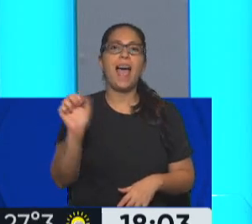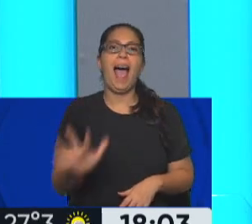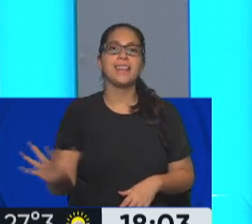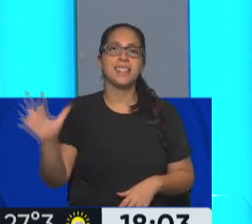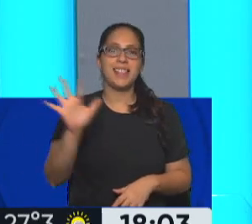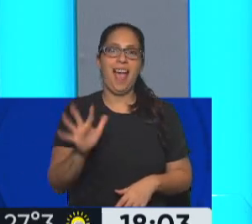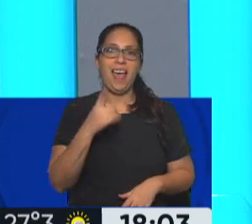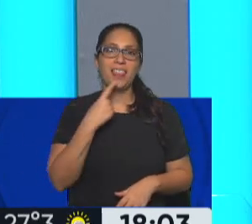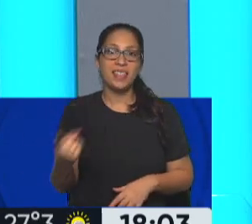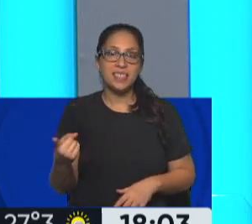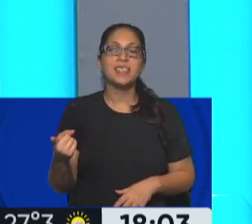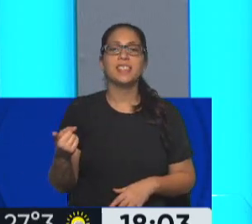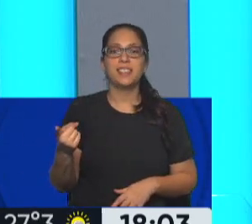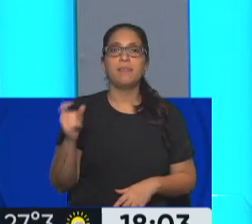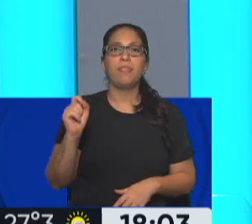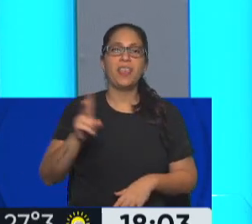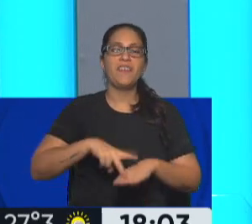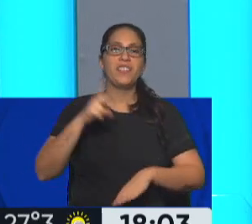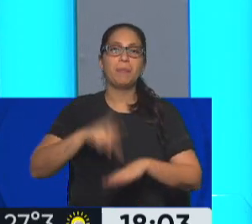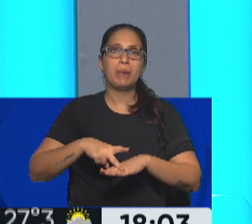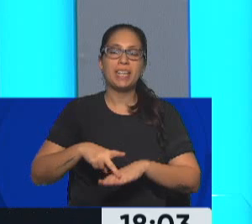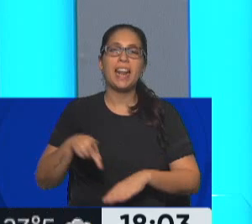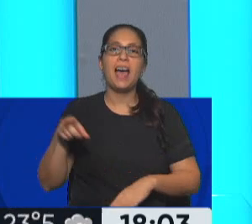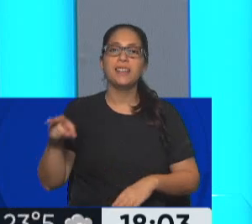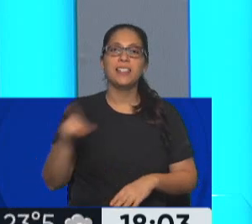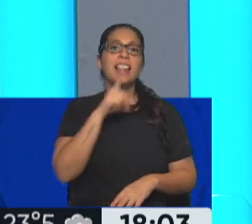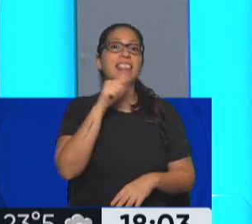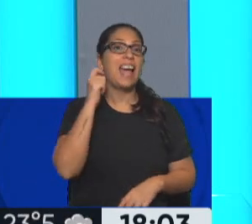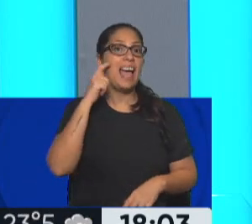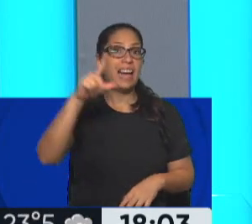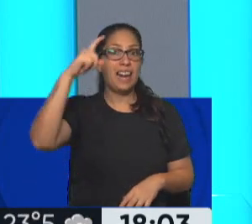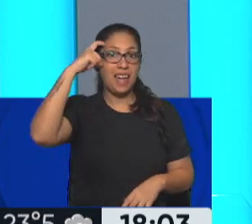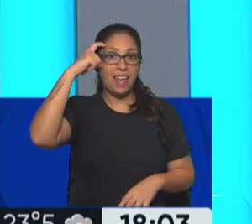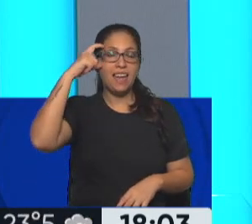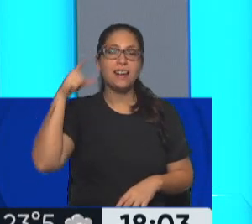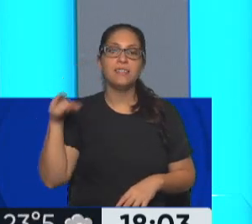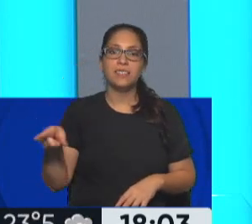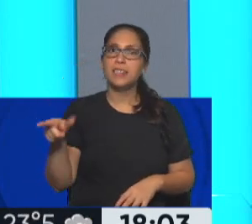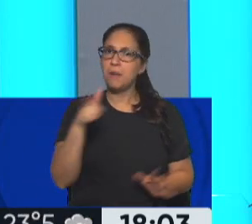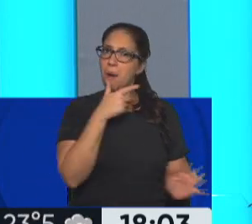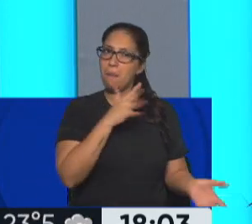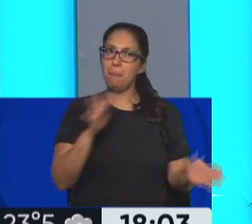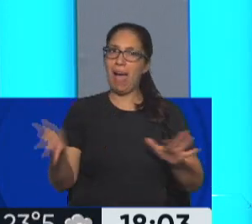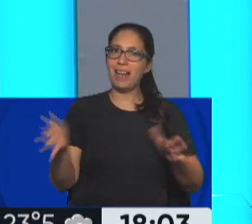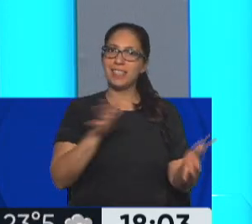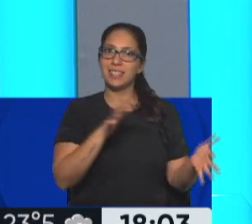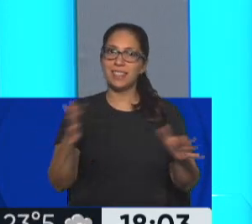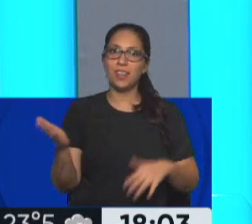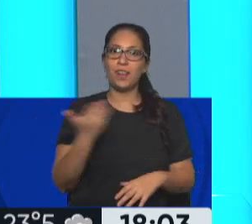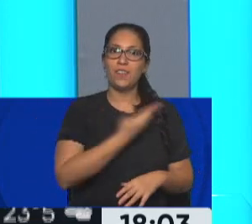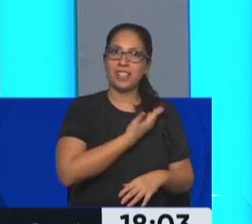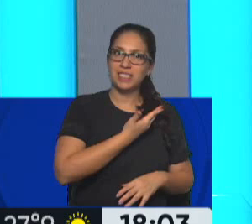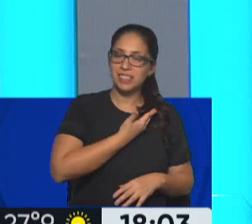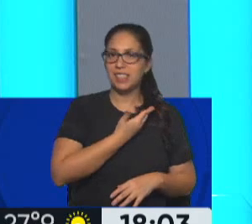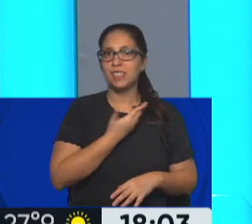Exactamente. El candidato de Filipinas, así que seguramente después vamos a estar hablando. Sí, porque encuentran bastantes similitudes, sobre todo en lo que tiene que